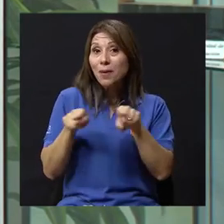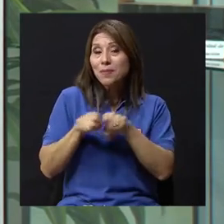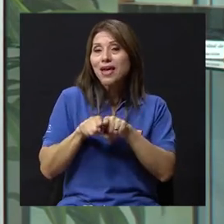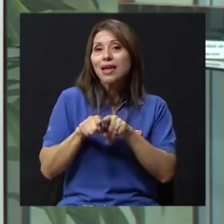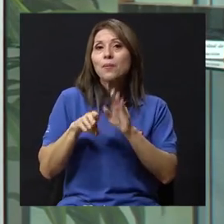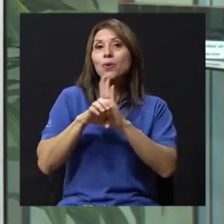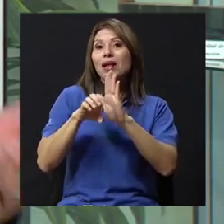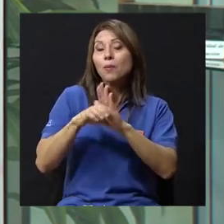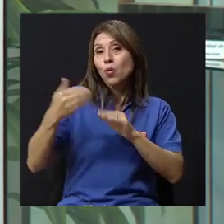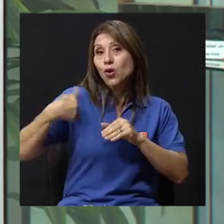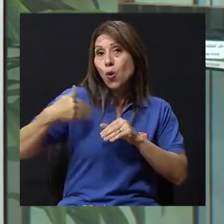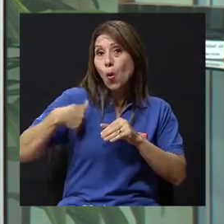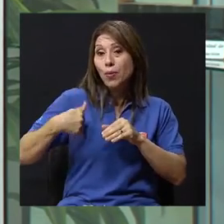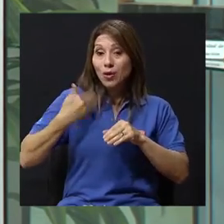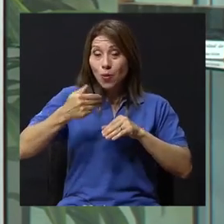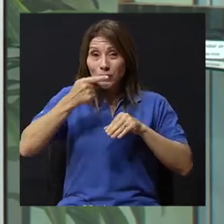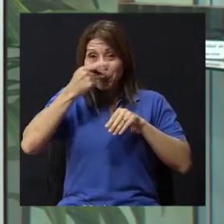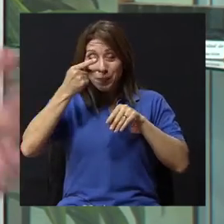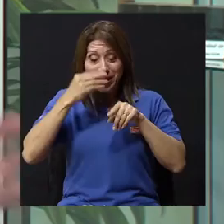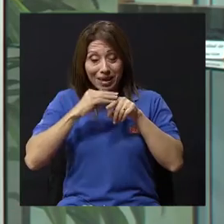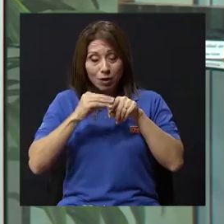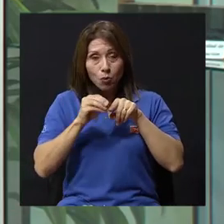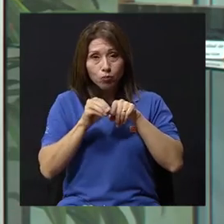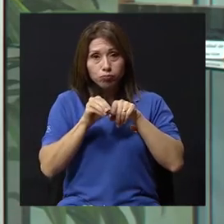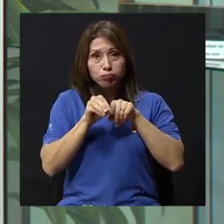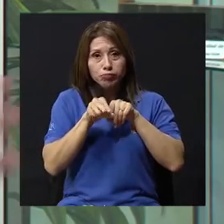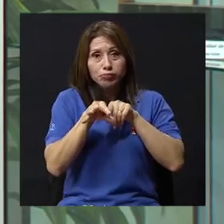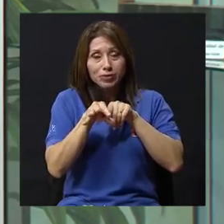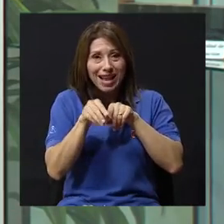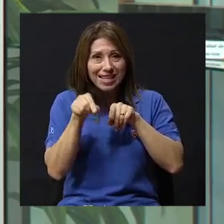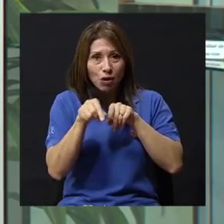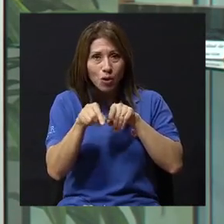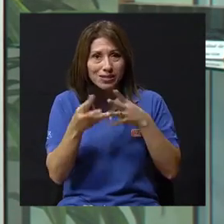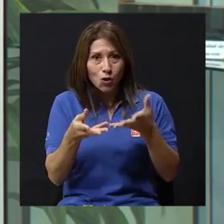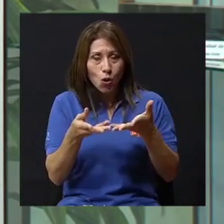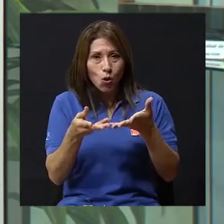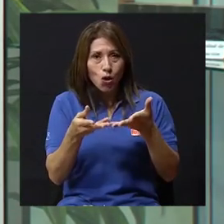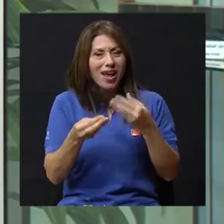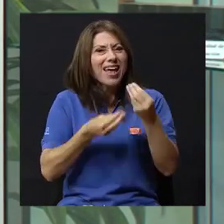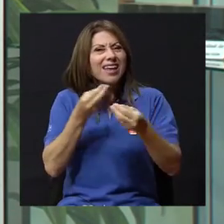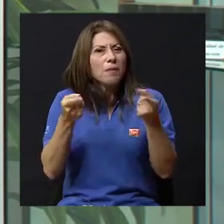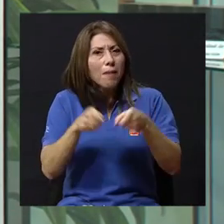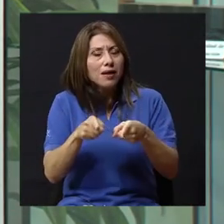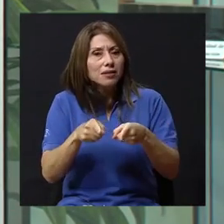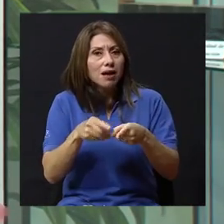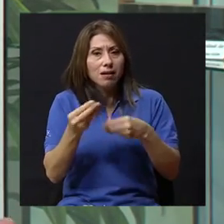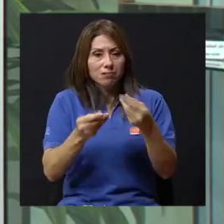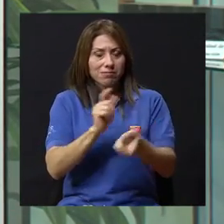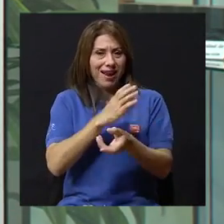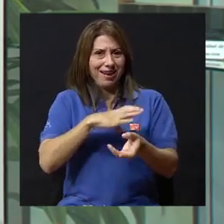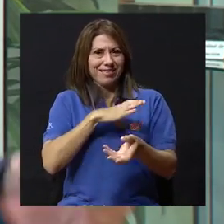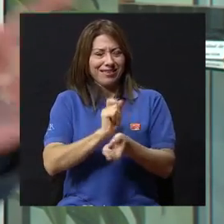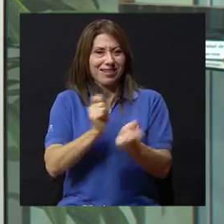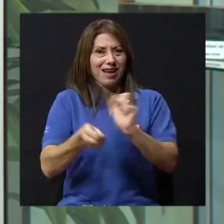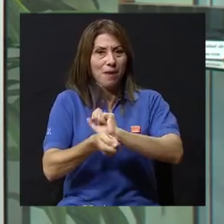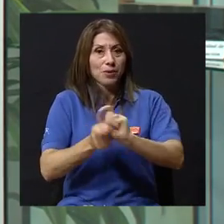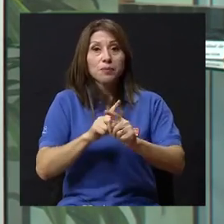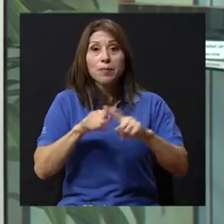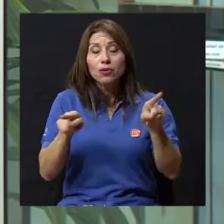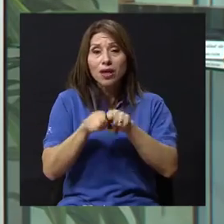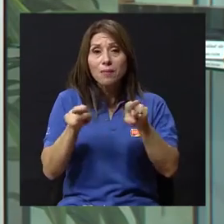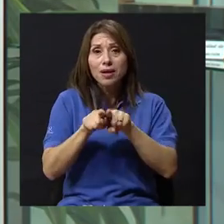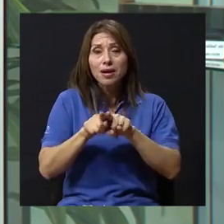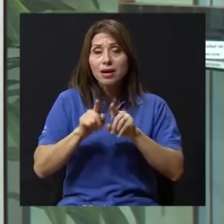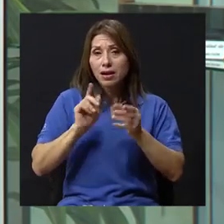hombre pretende, o sea, el volumen de la eyaculación, digamos, el volumen y características de la eyaculación, dejémoslo así, fundamentalmente. Pero además hay otros